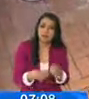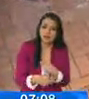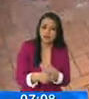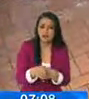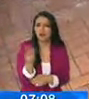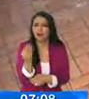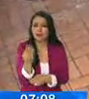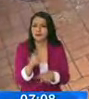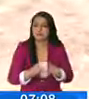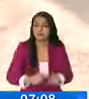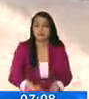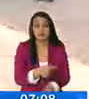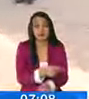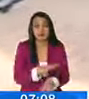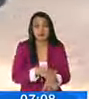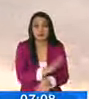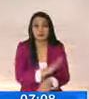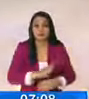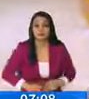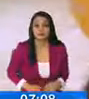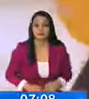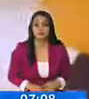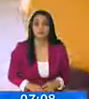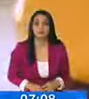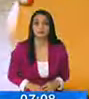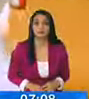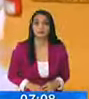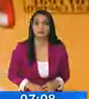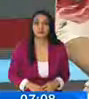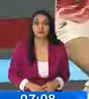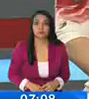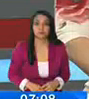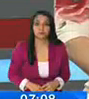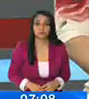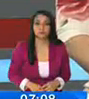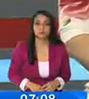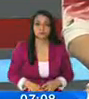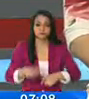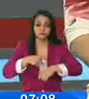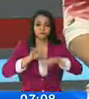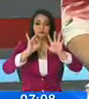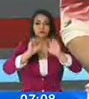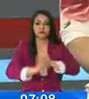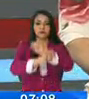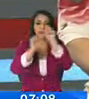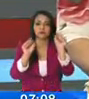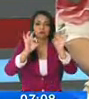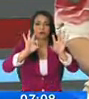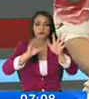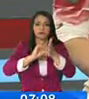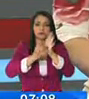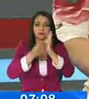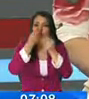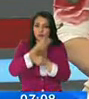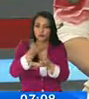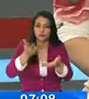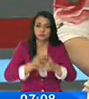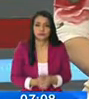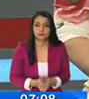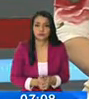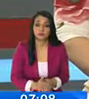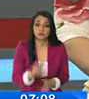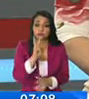de la droga. En Quito informó Iván Casamen. Son las 7 de la mañana con 8 minutos y les contamos que dos